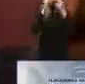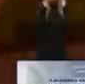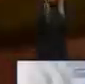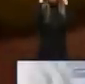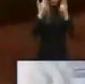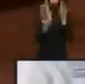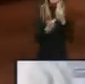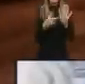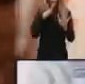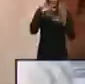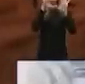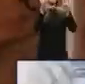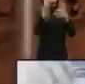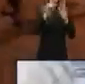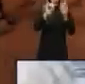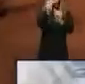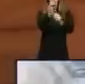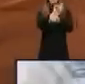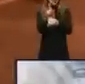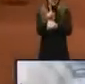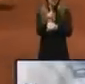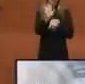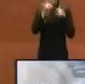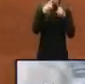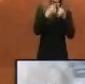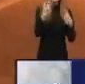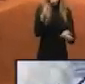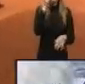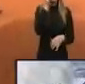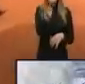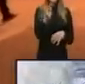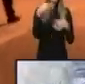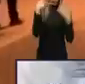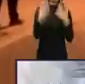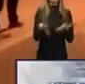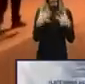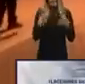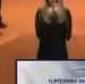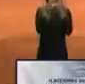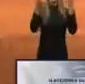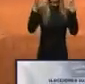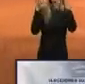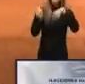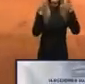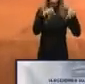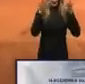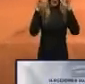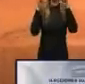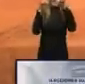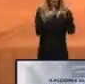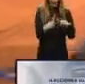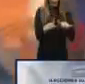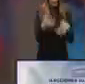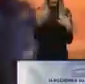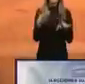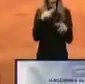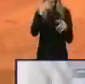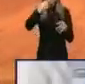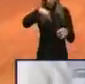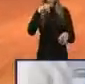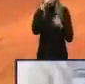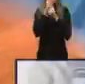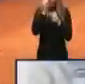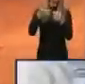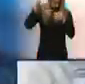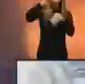10 o 15 minutos. Cuando vimos, ya había una buena población de guatemaltecos acá. Nos estamos incorporando un poquito más para que